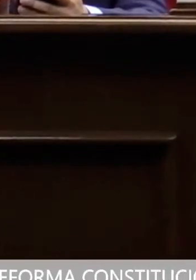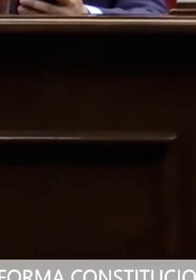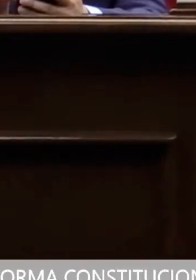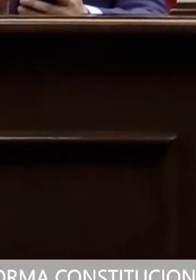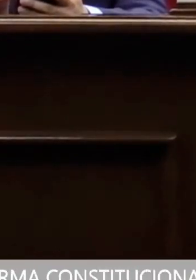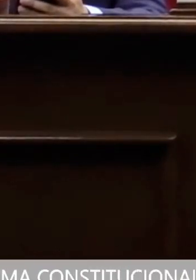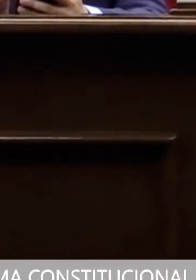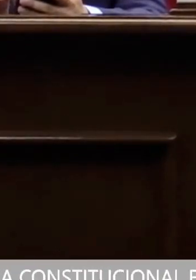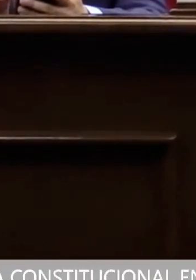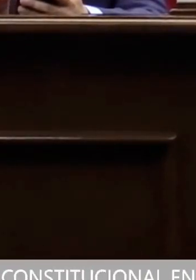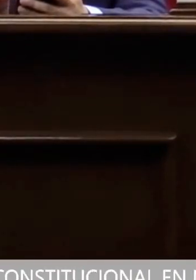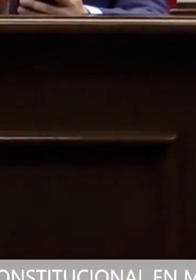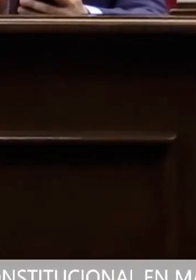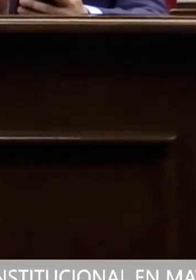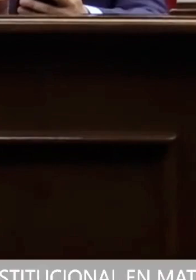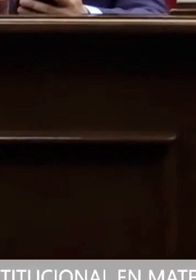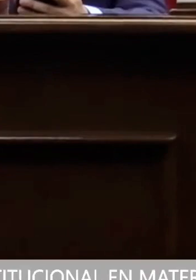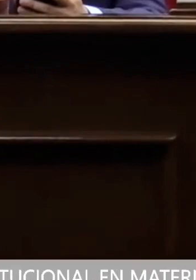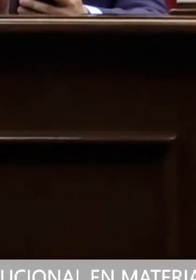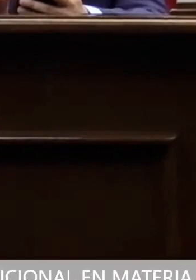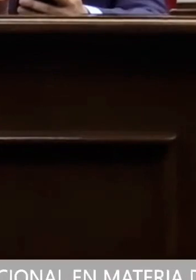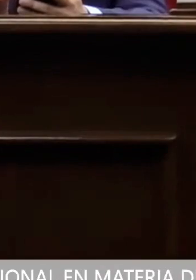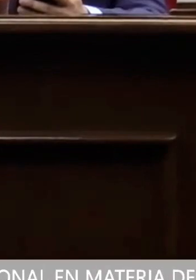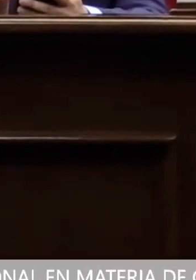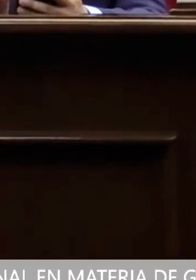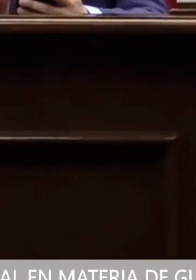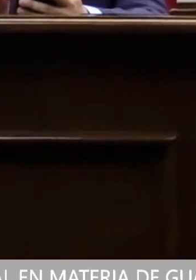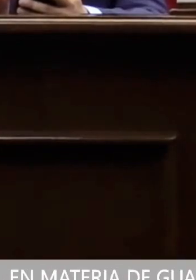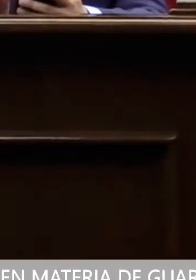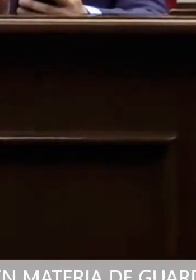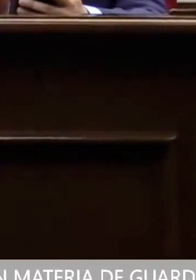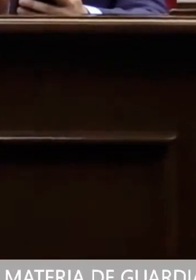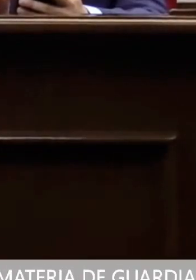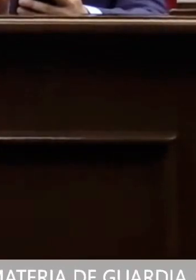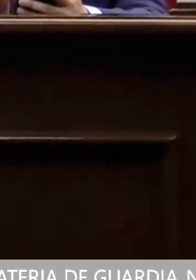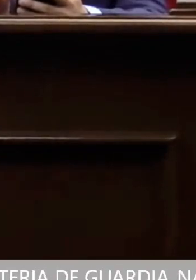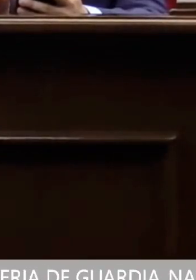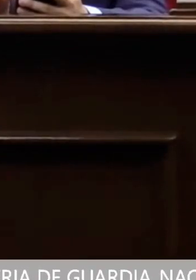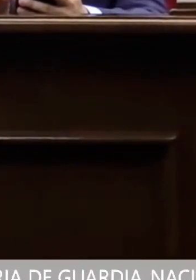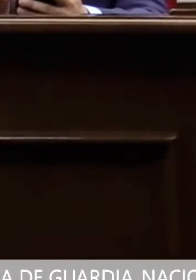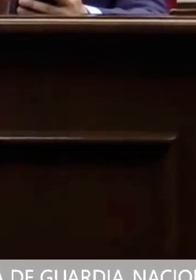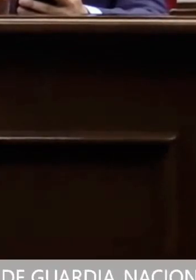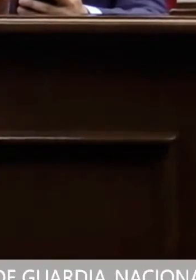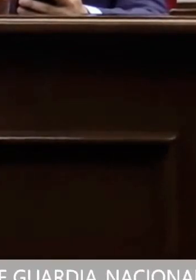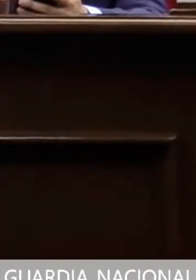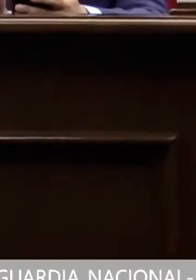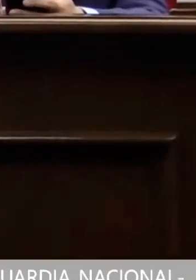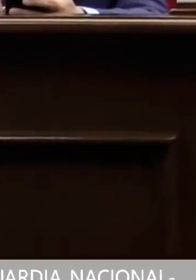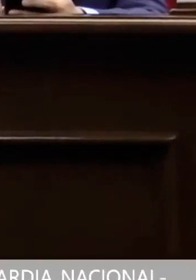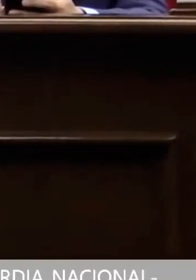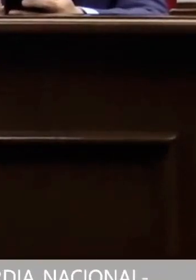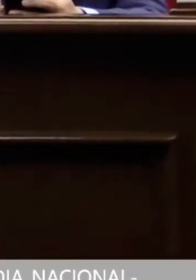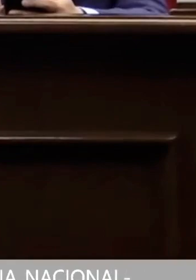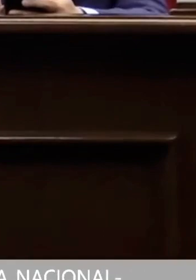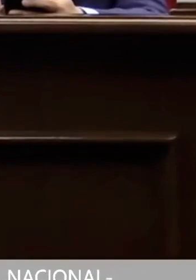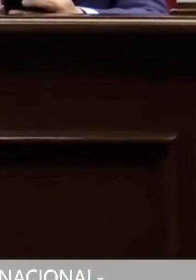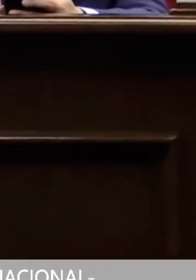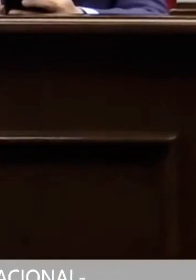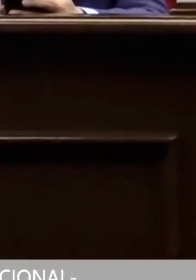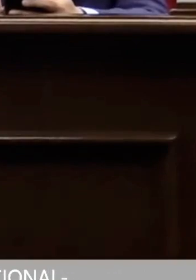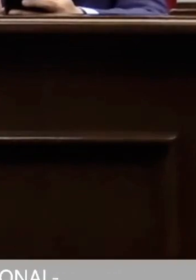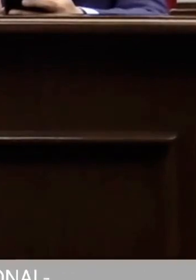pues tienen que seguir sembrando para el porvenir, un porvenir que sin